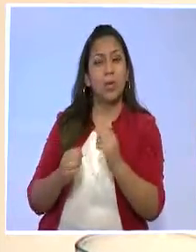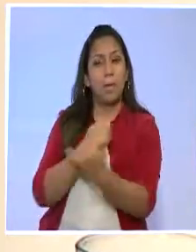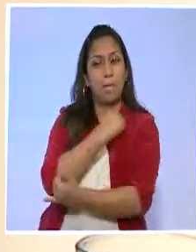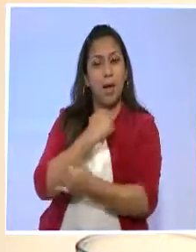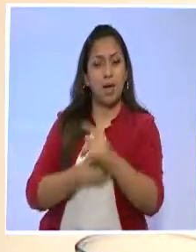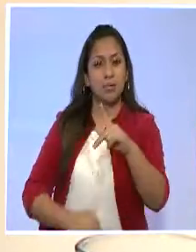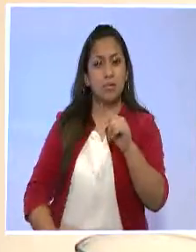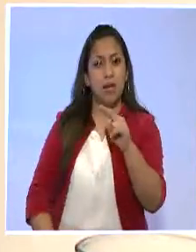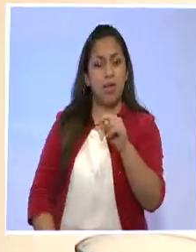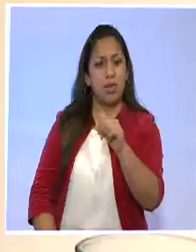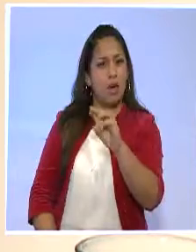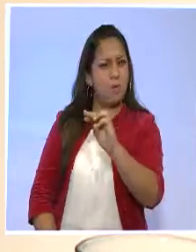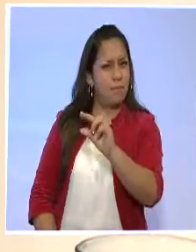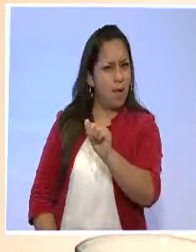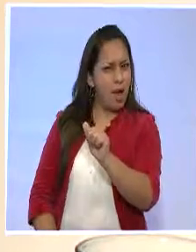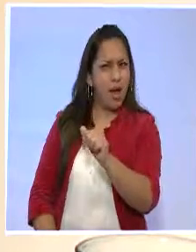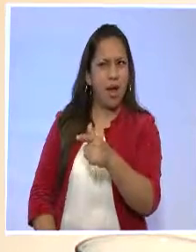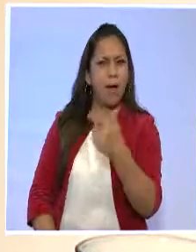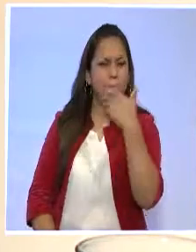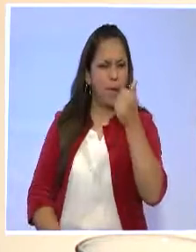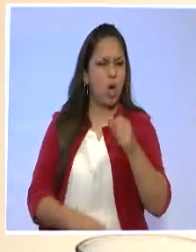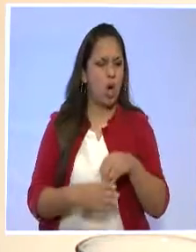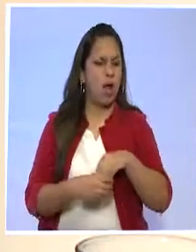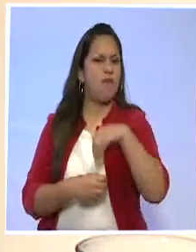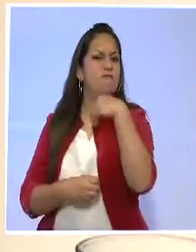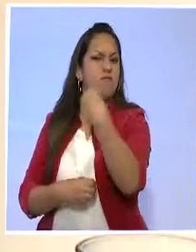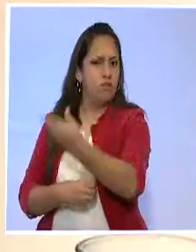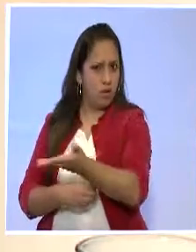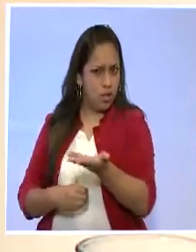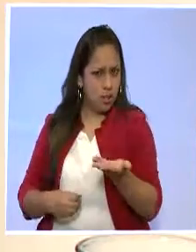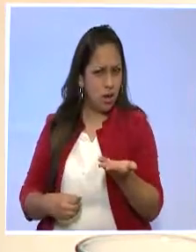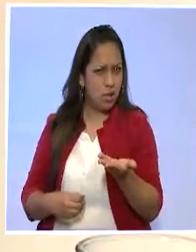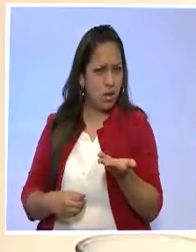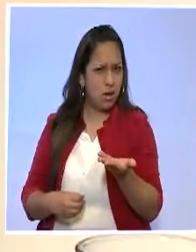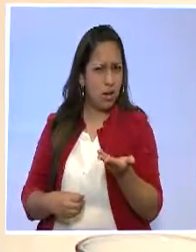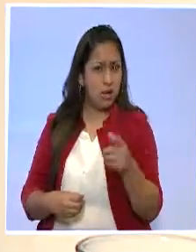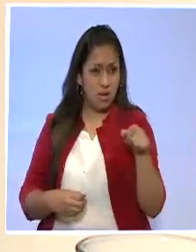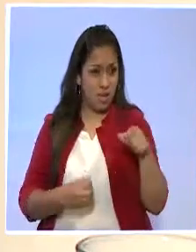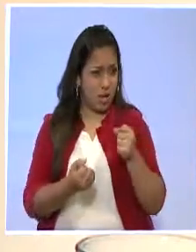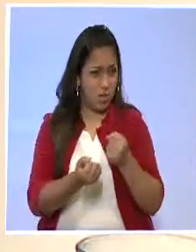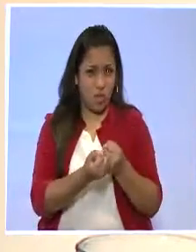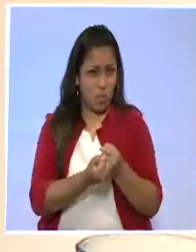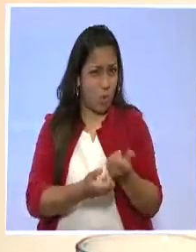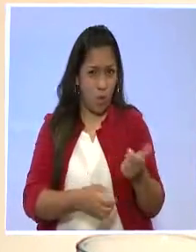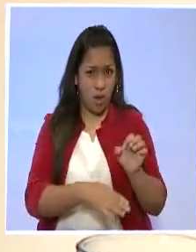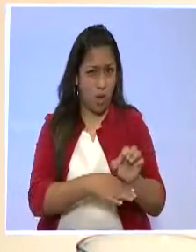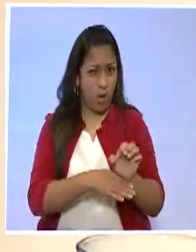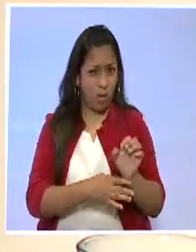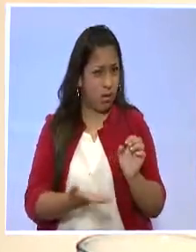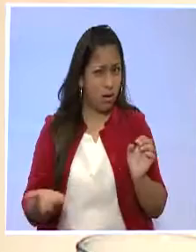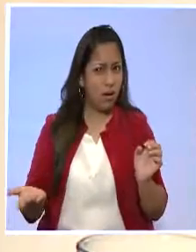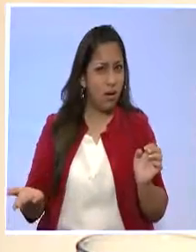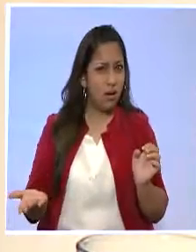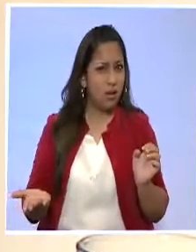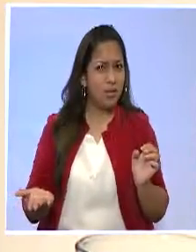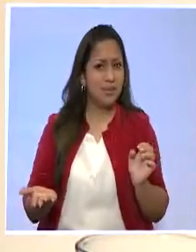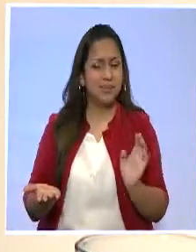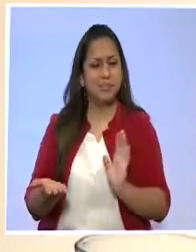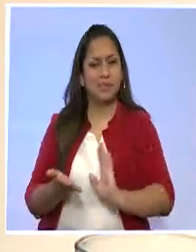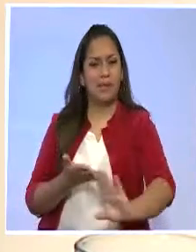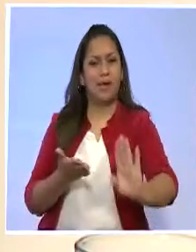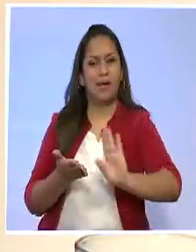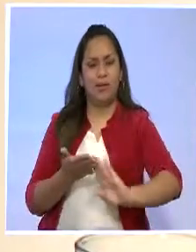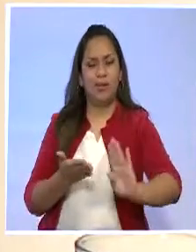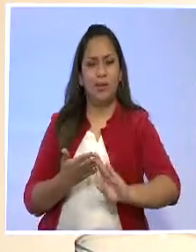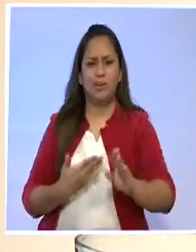las reflexiones que llevamos nosotros dentro de la asamblea decirles que en estos nueve años de revolución y de transformación de la